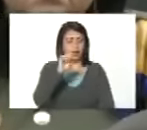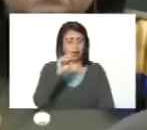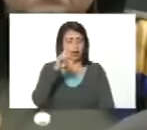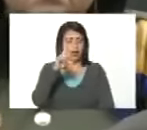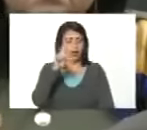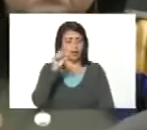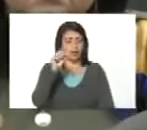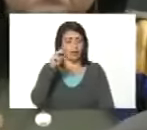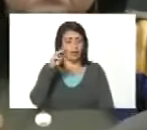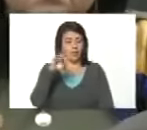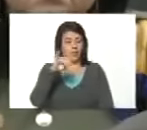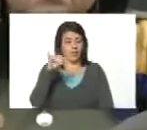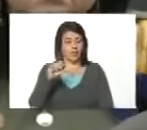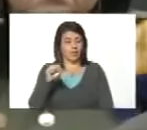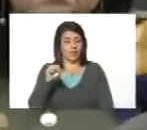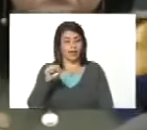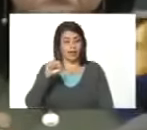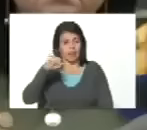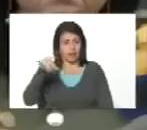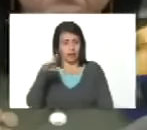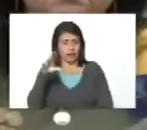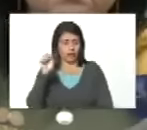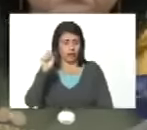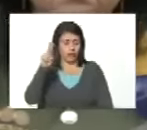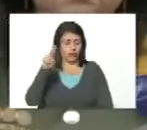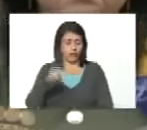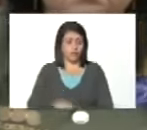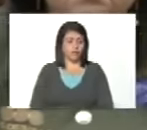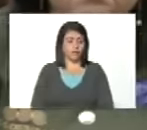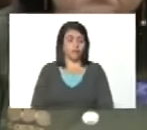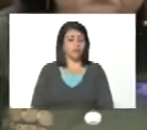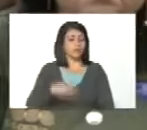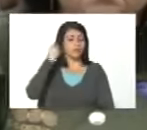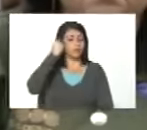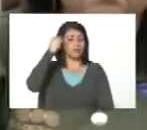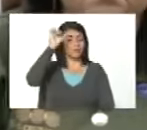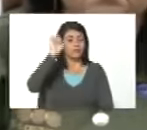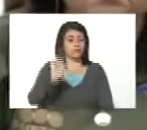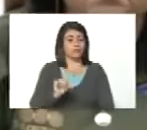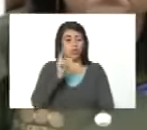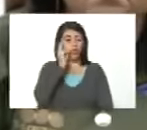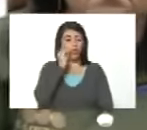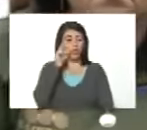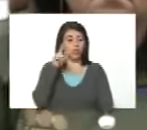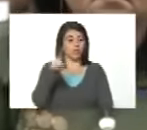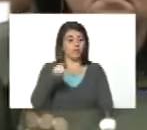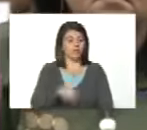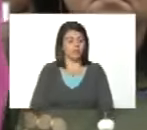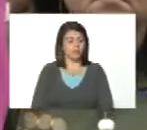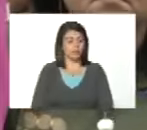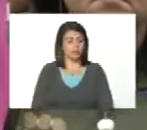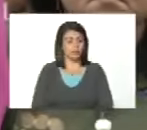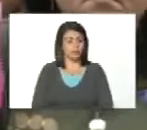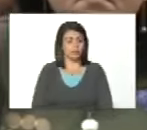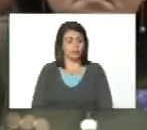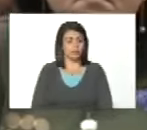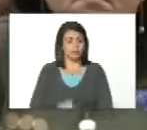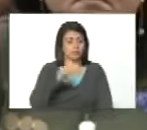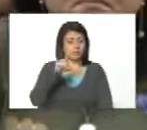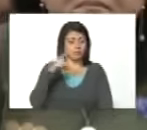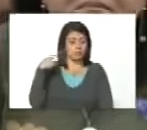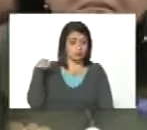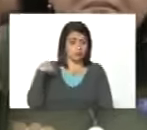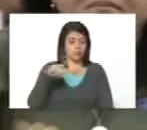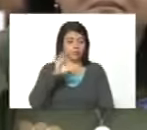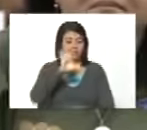Jesús Gómez Azuaje, quien es considerado un hombre que además tiene una